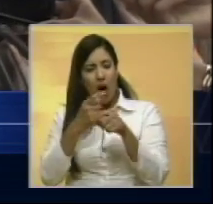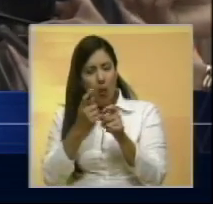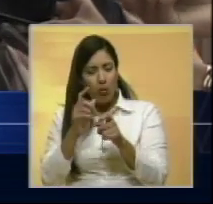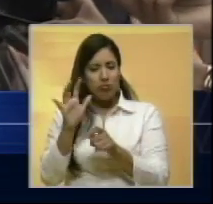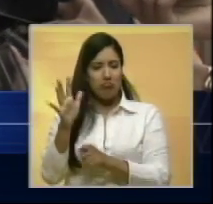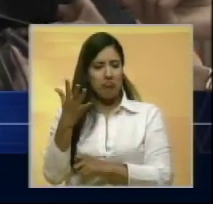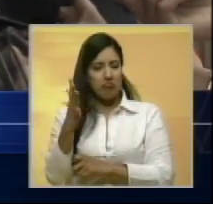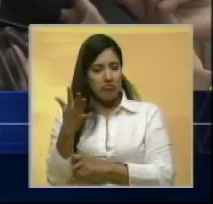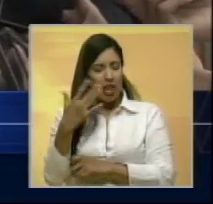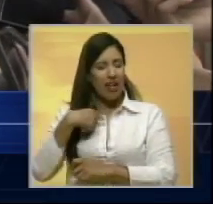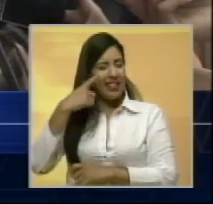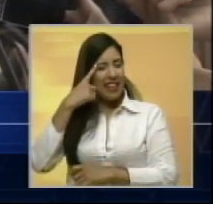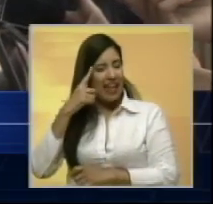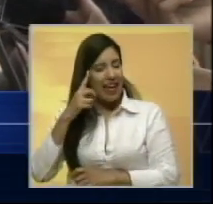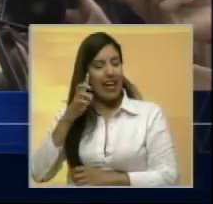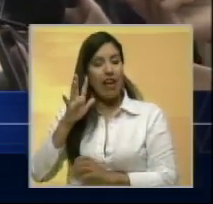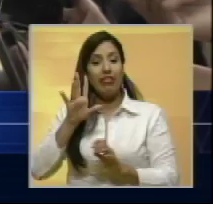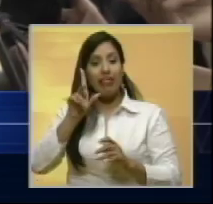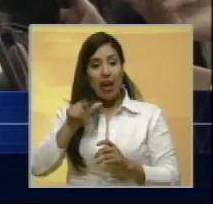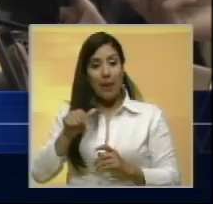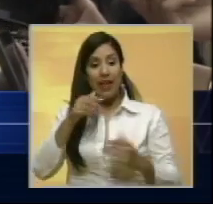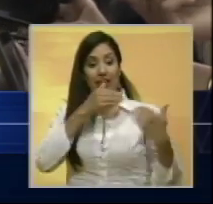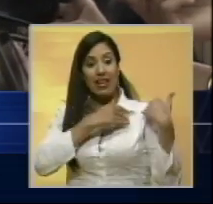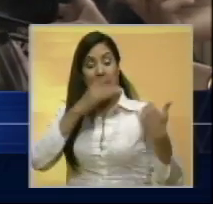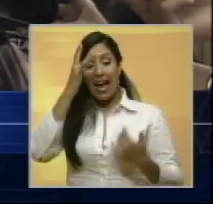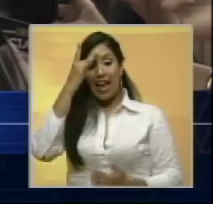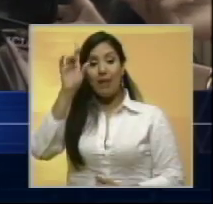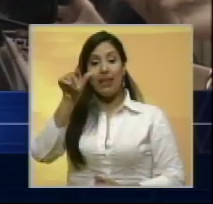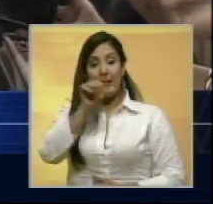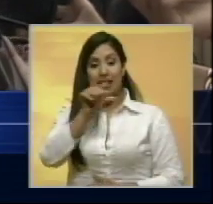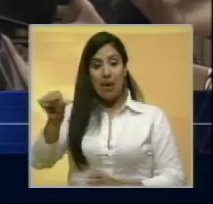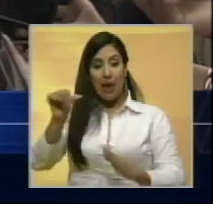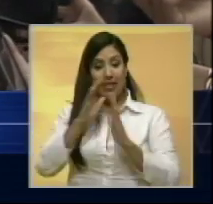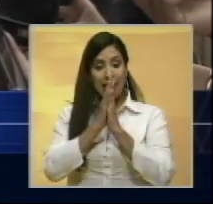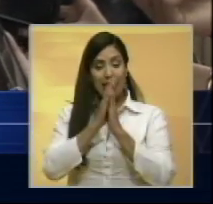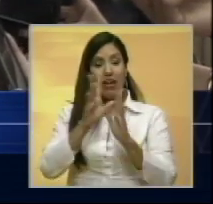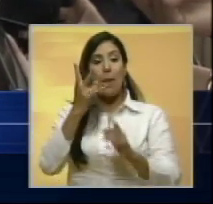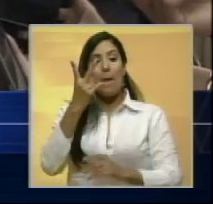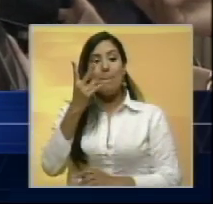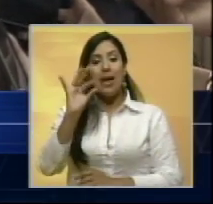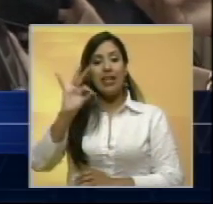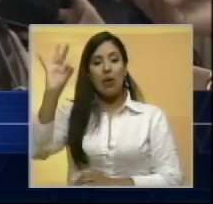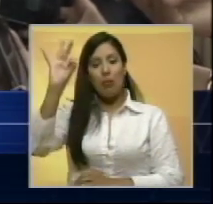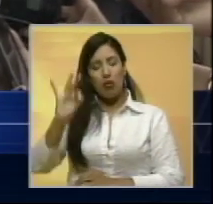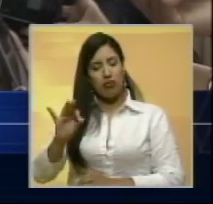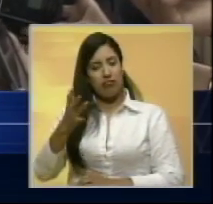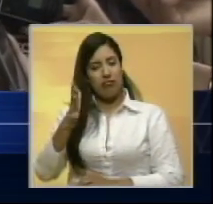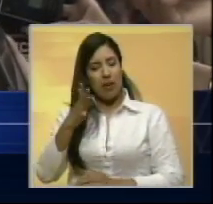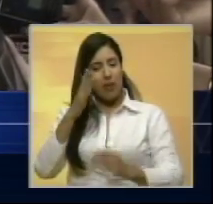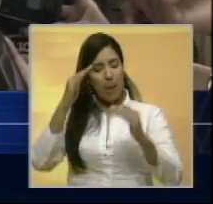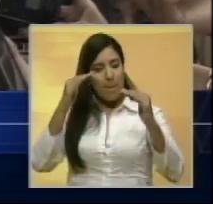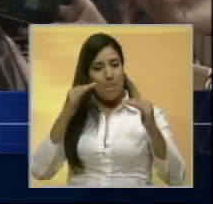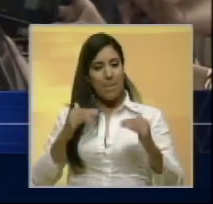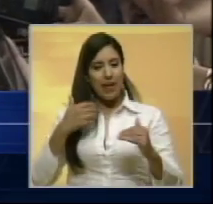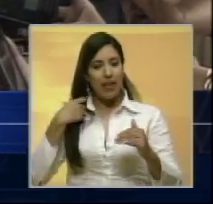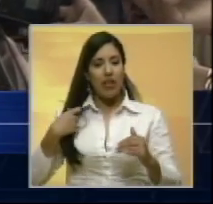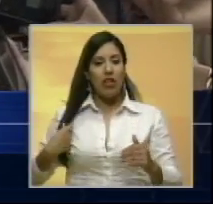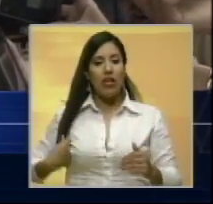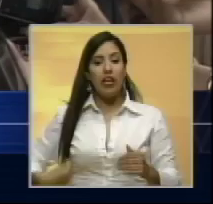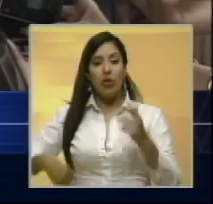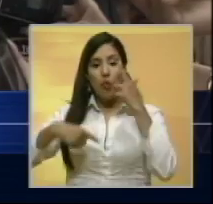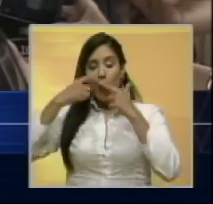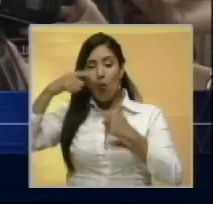agosto. Creemos que, al igual que fue en Carnaval y en Semana Santa, va a haber un 20% por lo menos de disminución con respecto al año